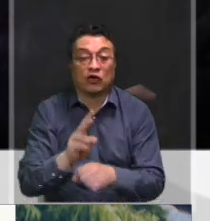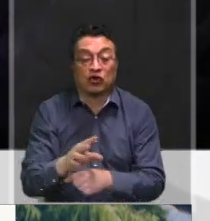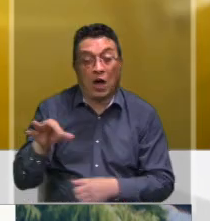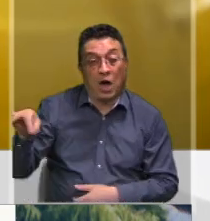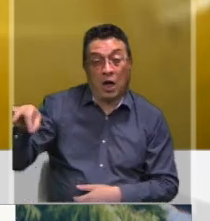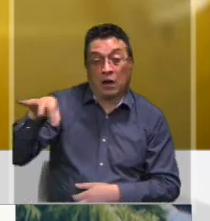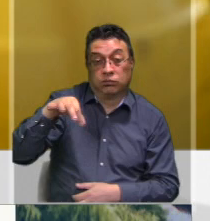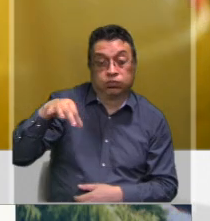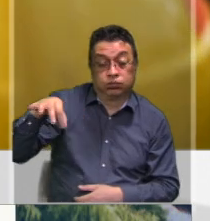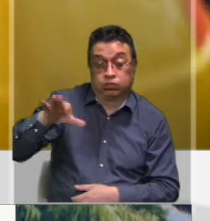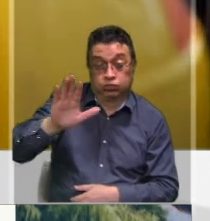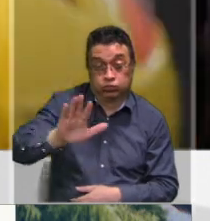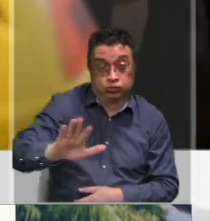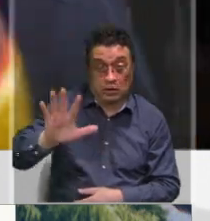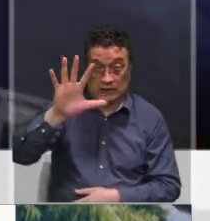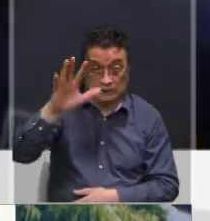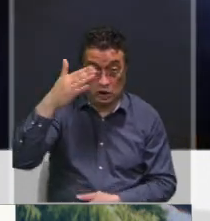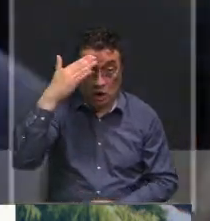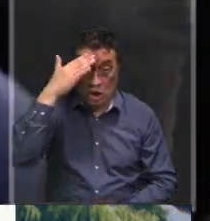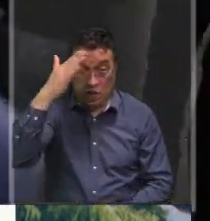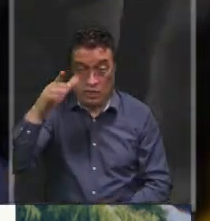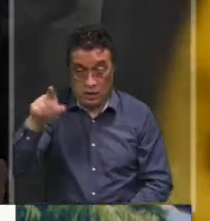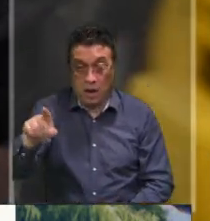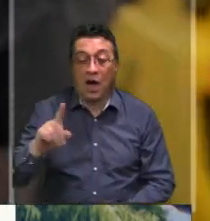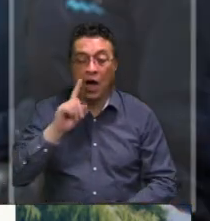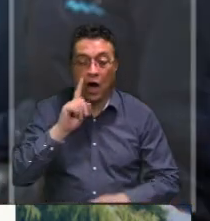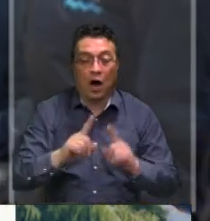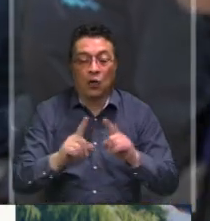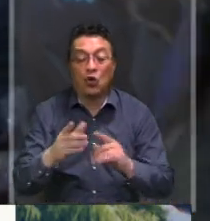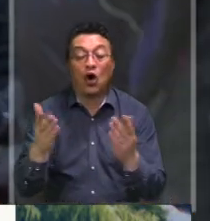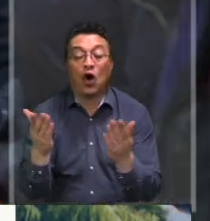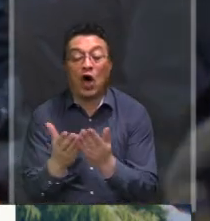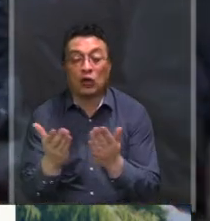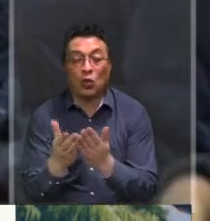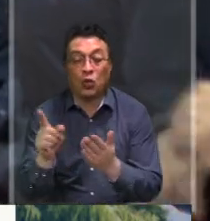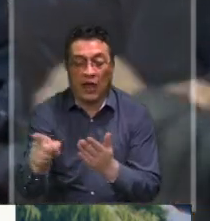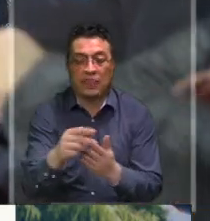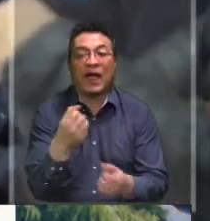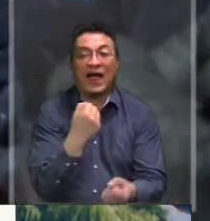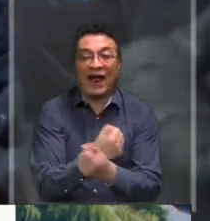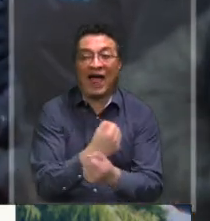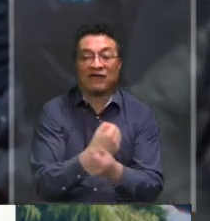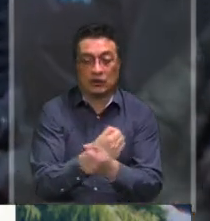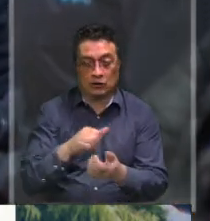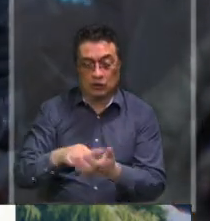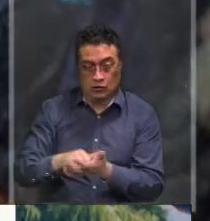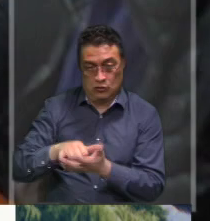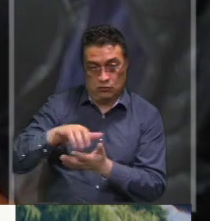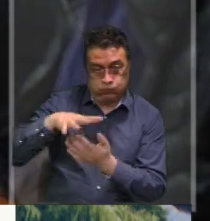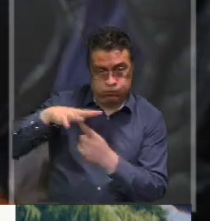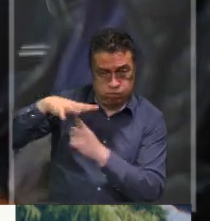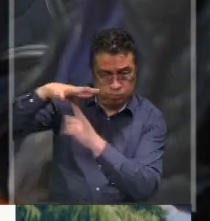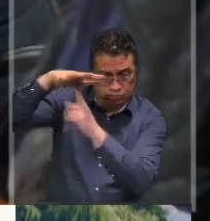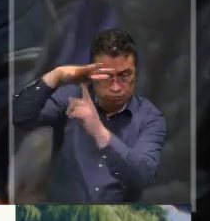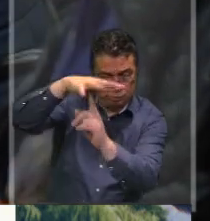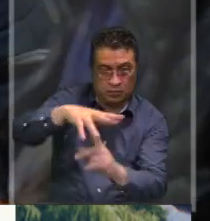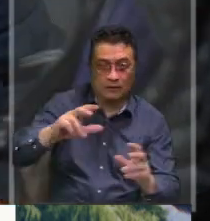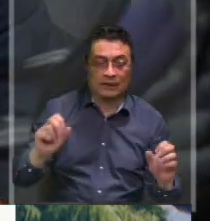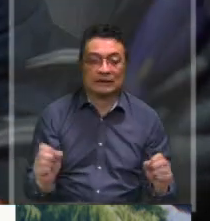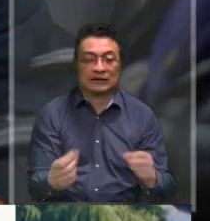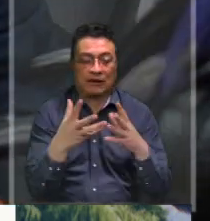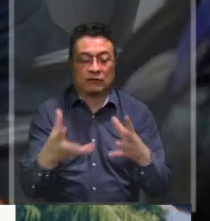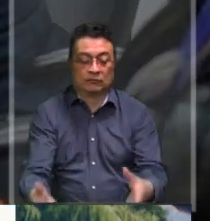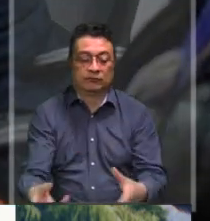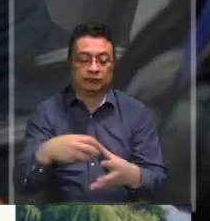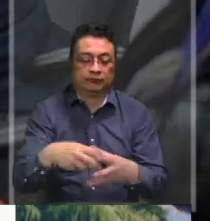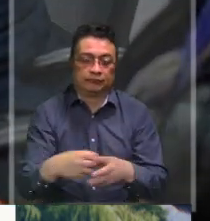aisladas durante 5 días con algunos alumnos carabineros. Por medio de un vuelo en helicóptero rescató a estas personas, las trajo